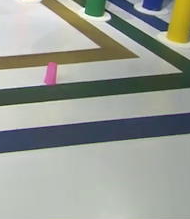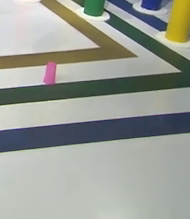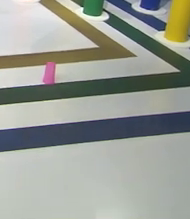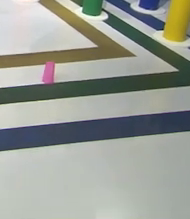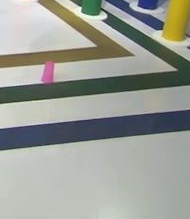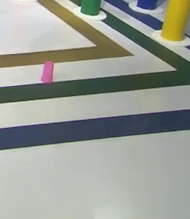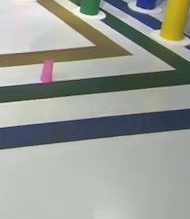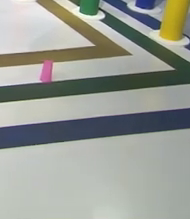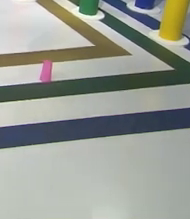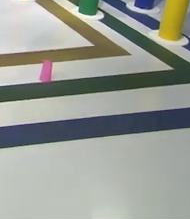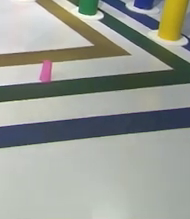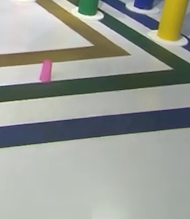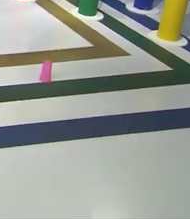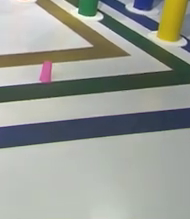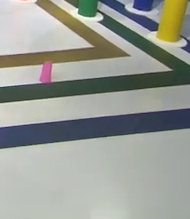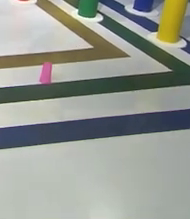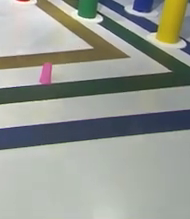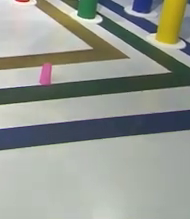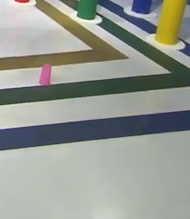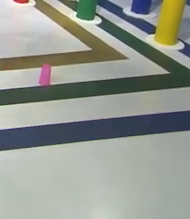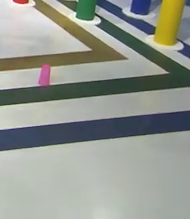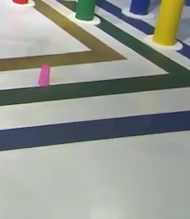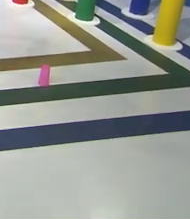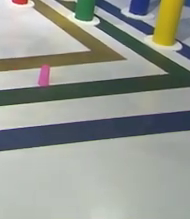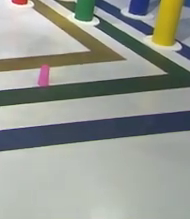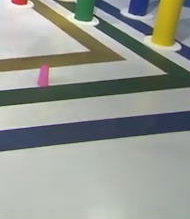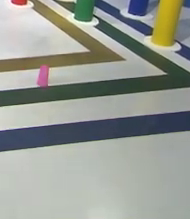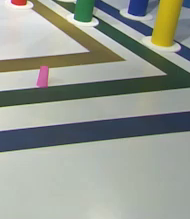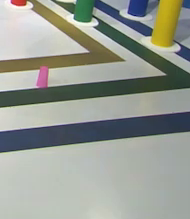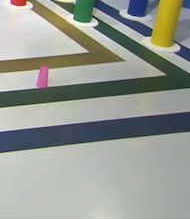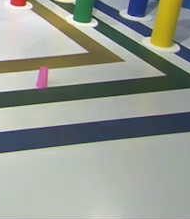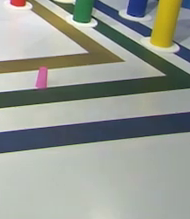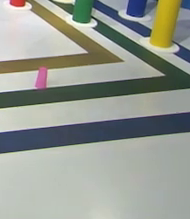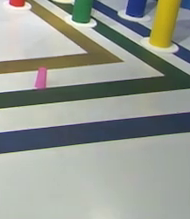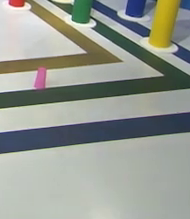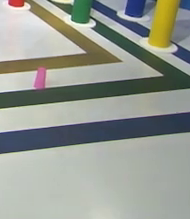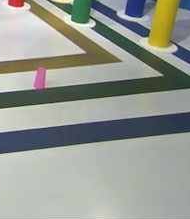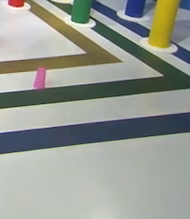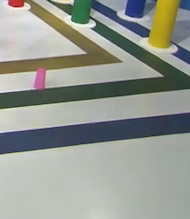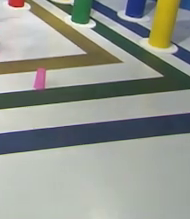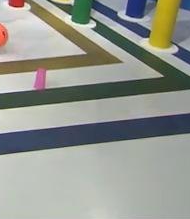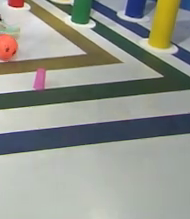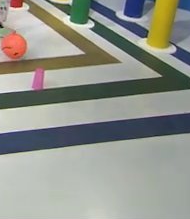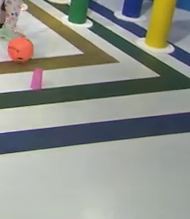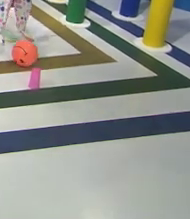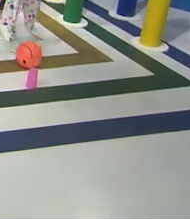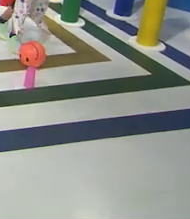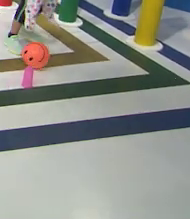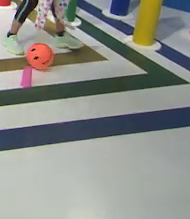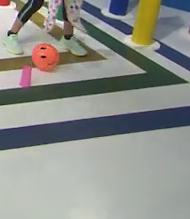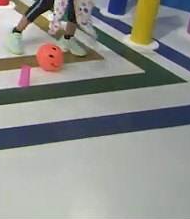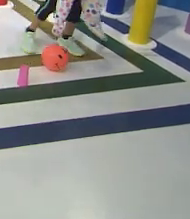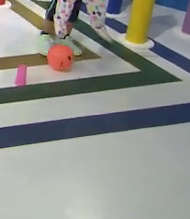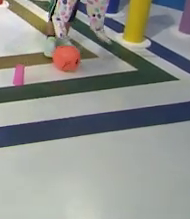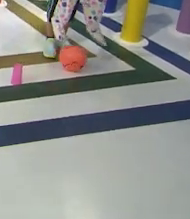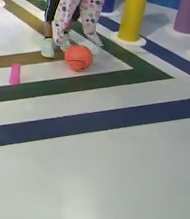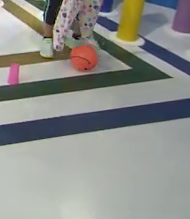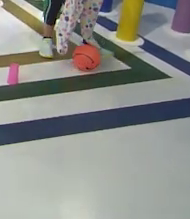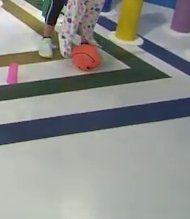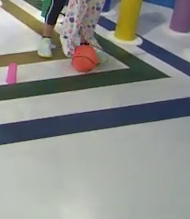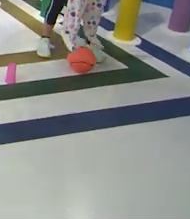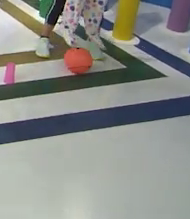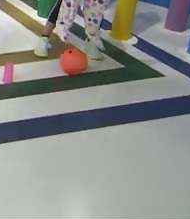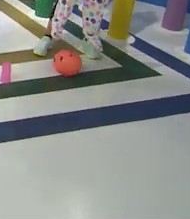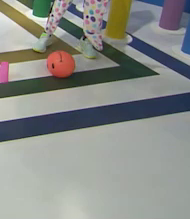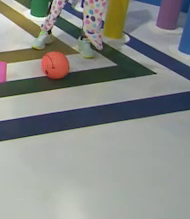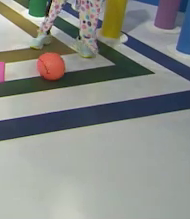la manuelita habilita yo con aurelio después vamos a ver cómo se llama el que tienen en